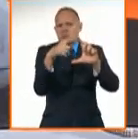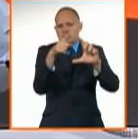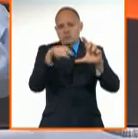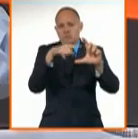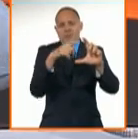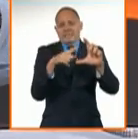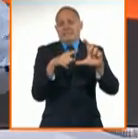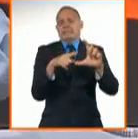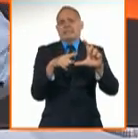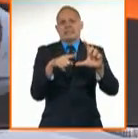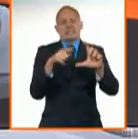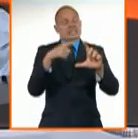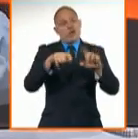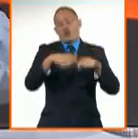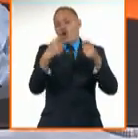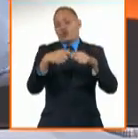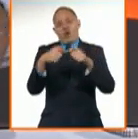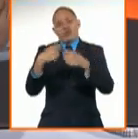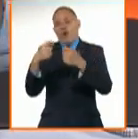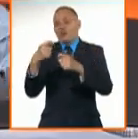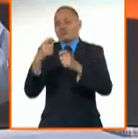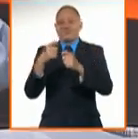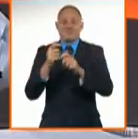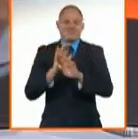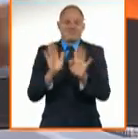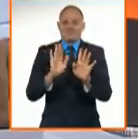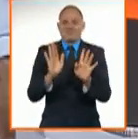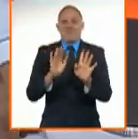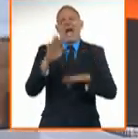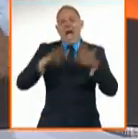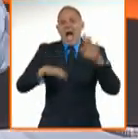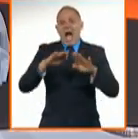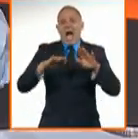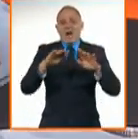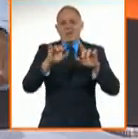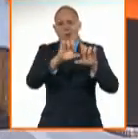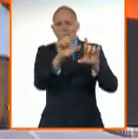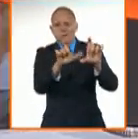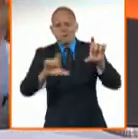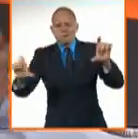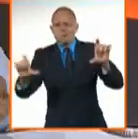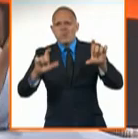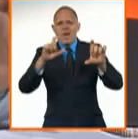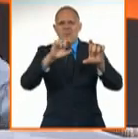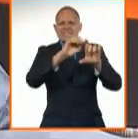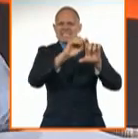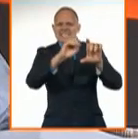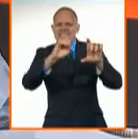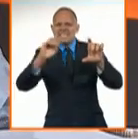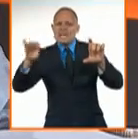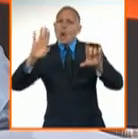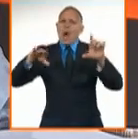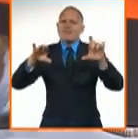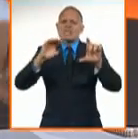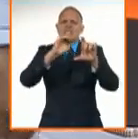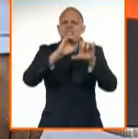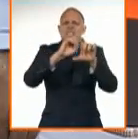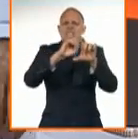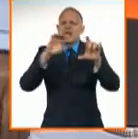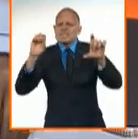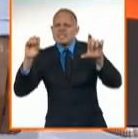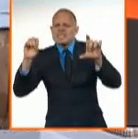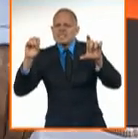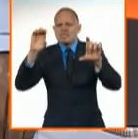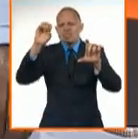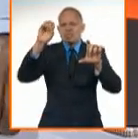aumentando la corrosión a veces de manera homogénea y a veces por los corrupciones puntuales o pitingo como también le amamos y eso